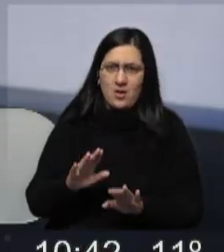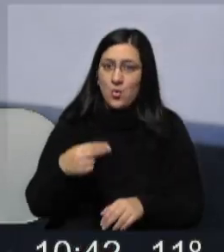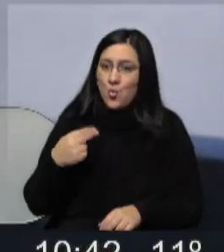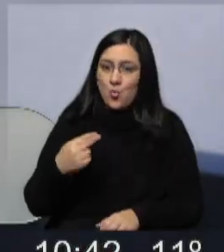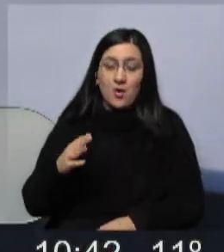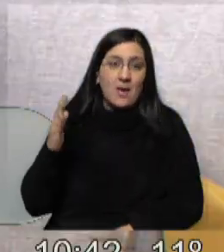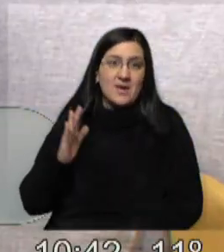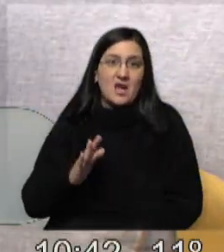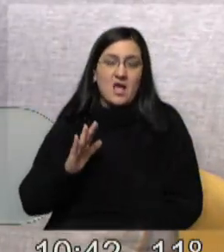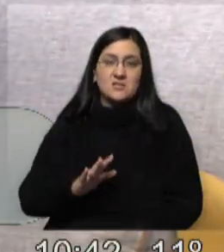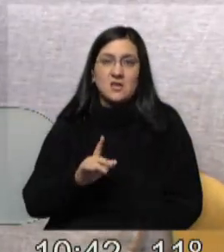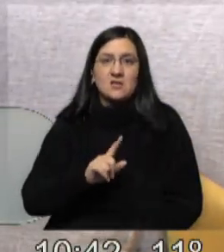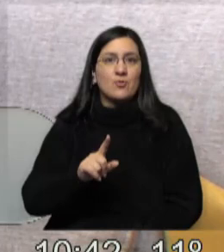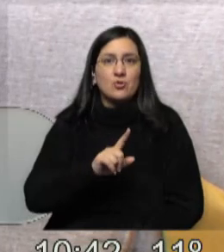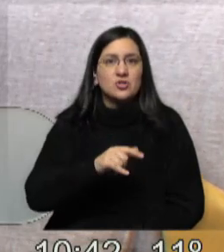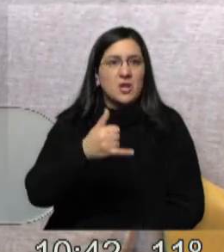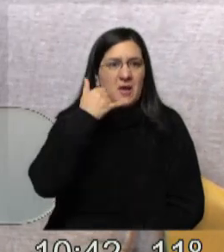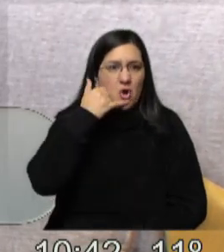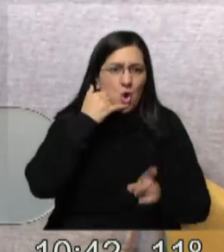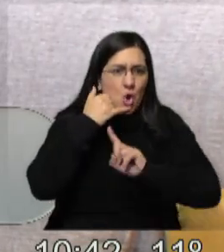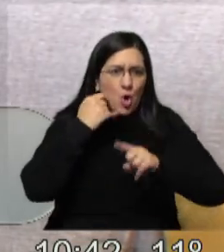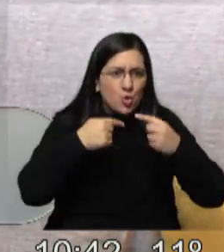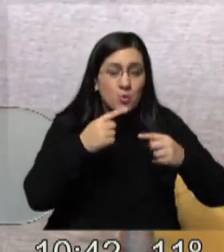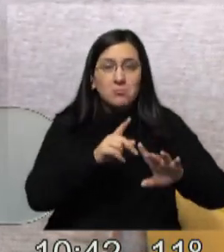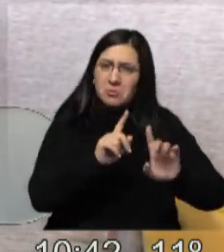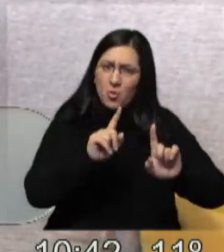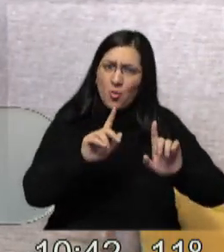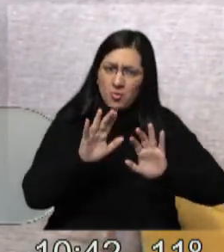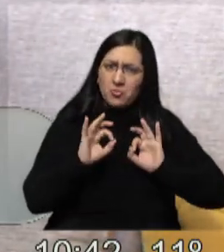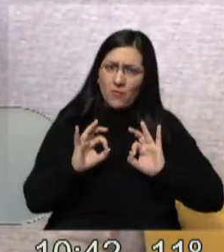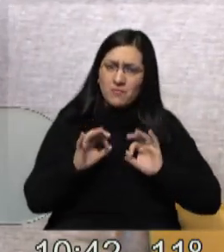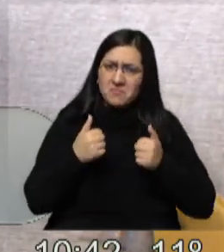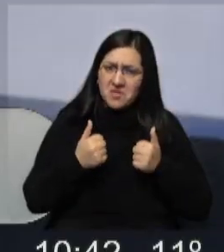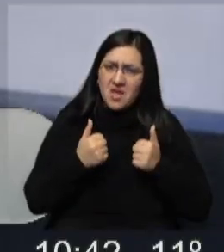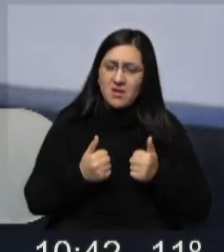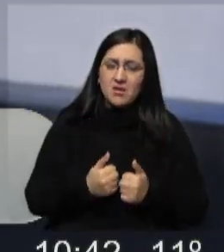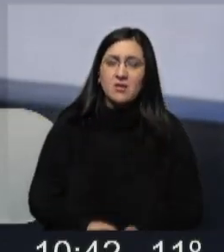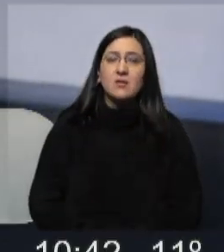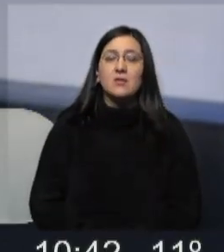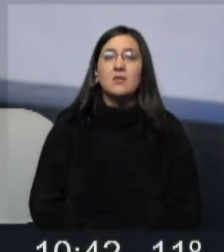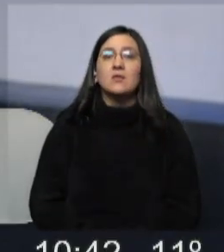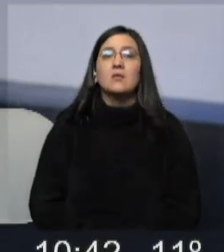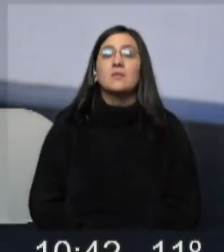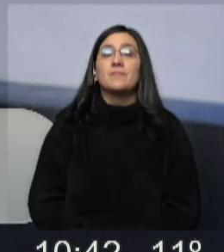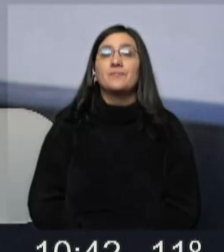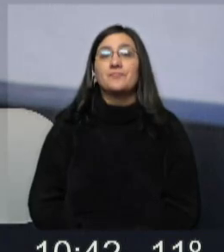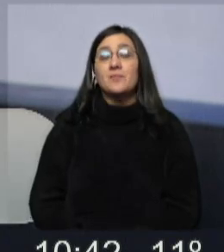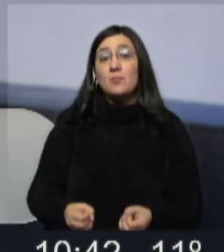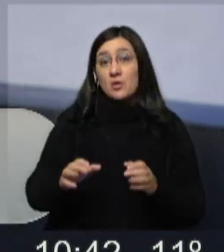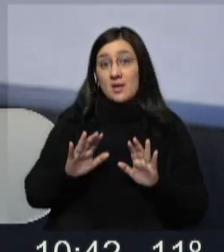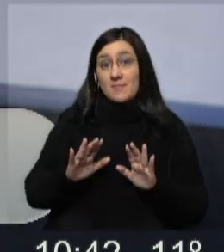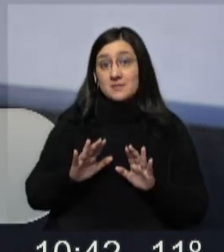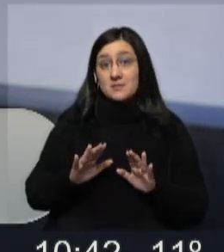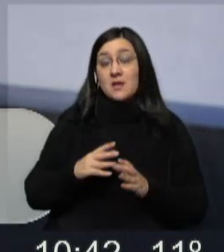recibimos un llamado, ¿no? Che, no hagan más esto y lo otro. No. Porque capaz que la ausencia en los medios, no solo argentinos, uruguayos